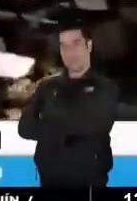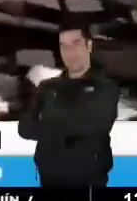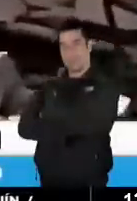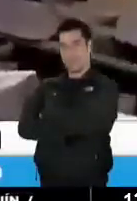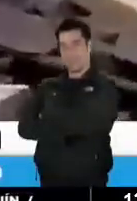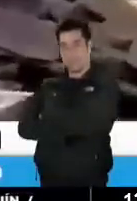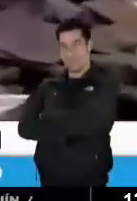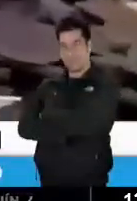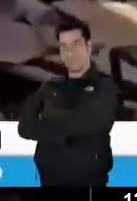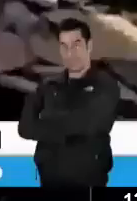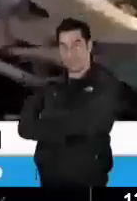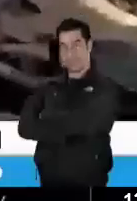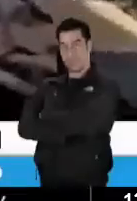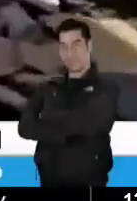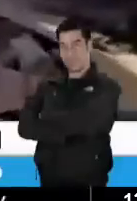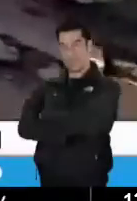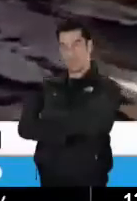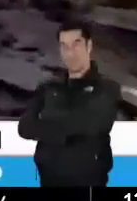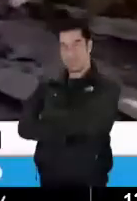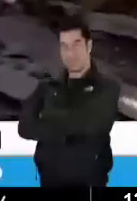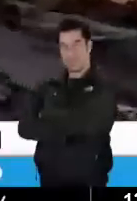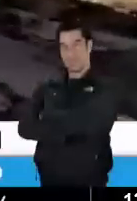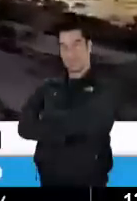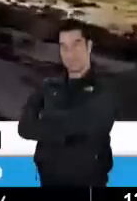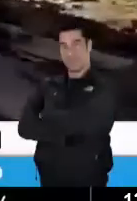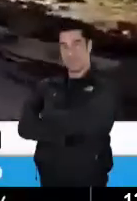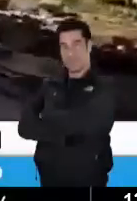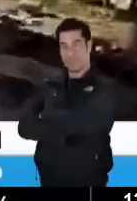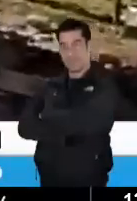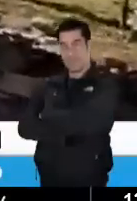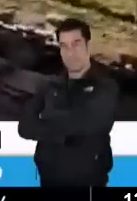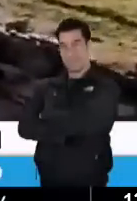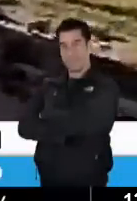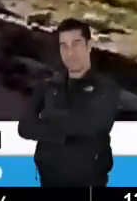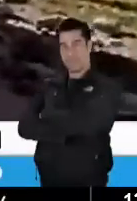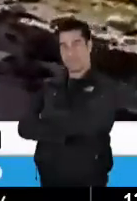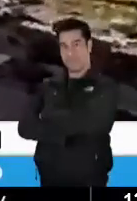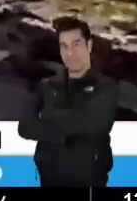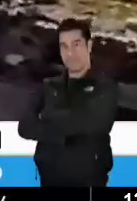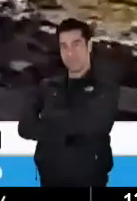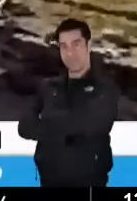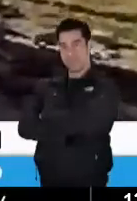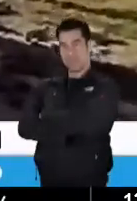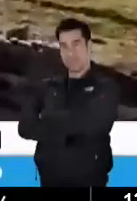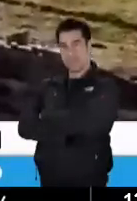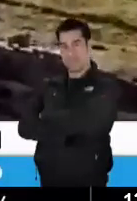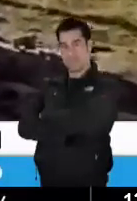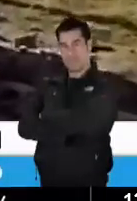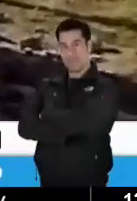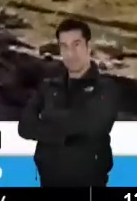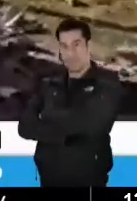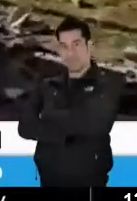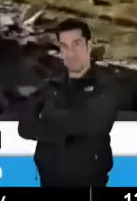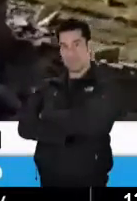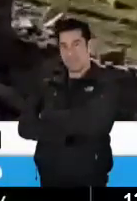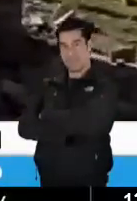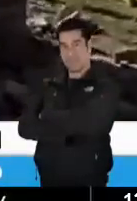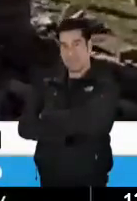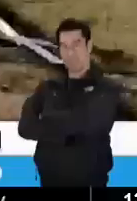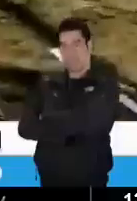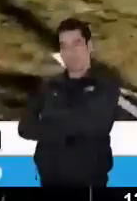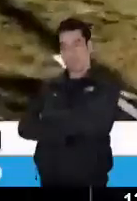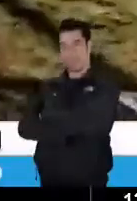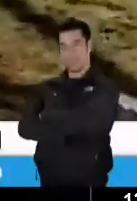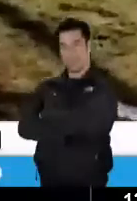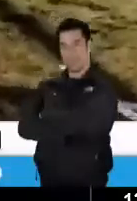pavimento, sino que se nota que aquí está todo movilizado para precisamente ocupar materiales más domésticos,